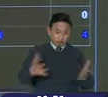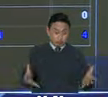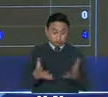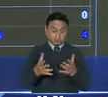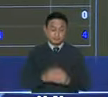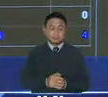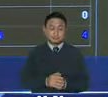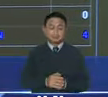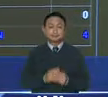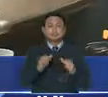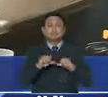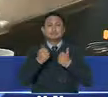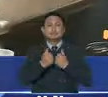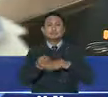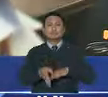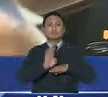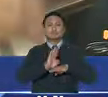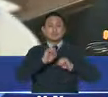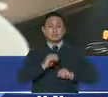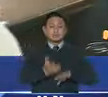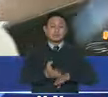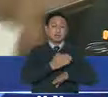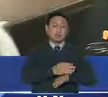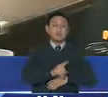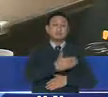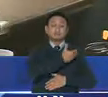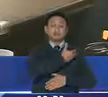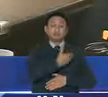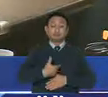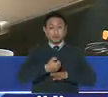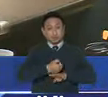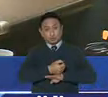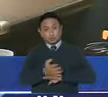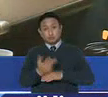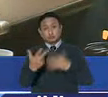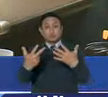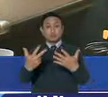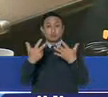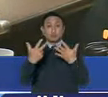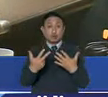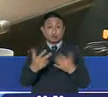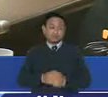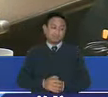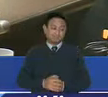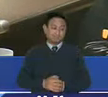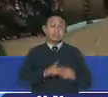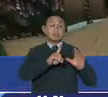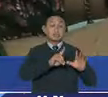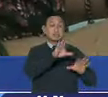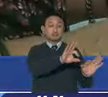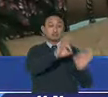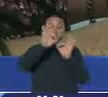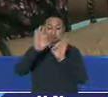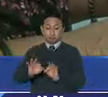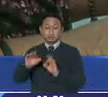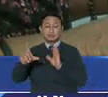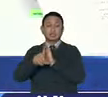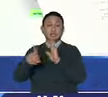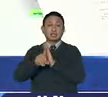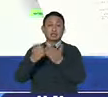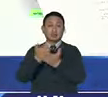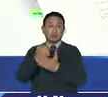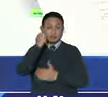Asamblea Nacional acogió 6 de las 8 observaciones presentadas por el presidente de la República, Guillermo Lasso, a la Ley de Economía